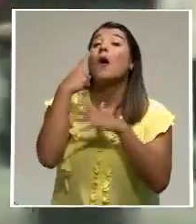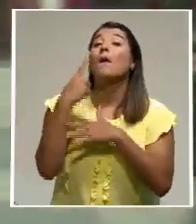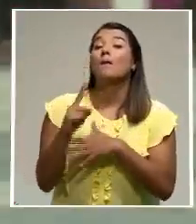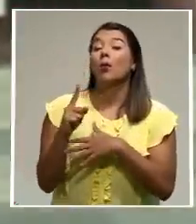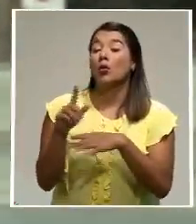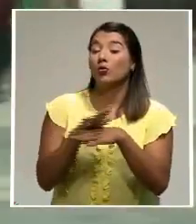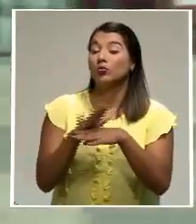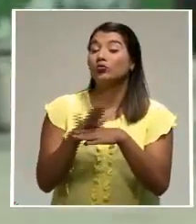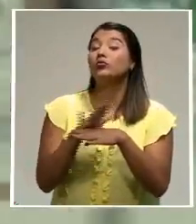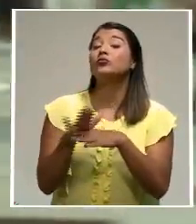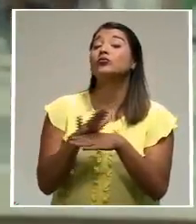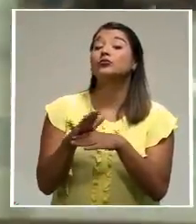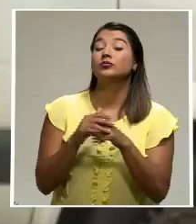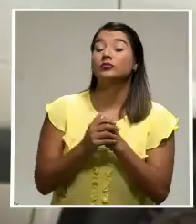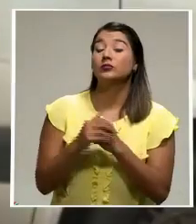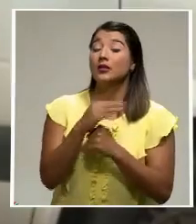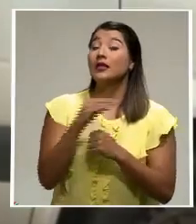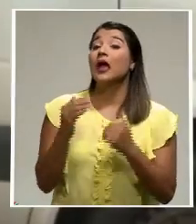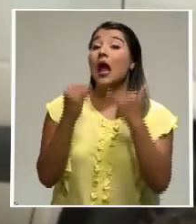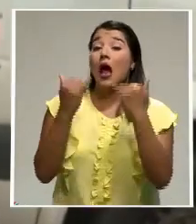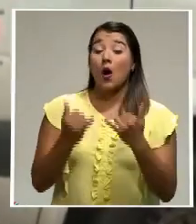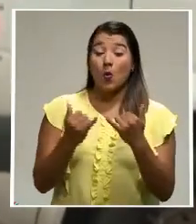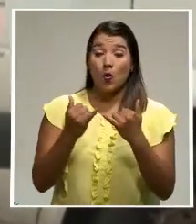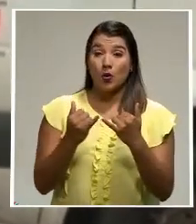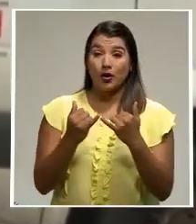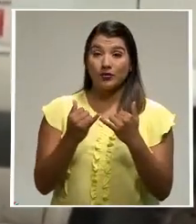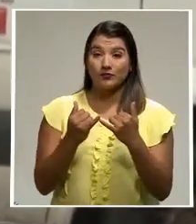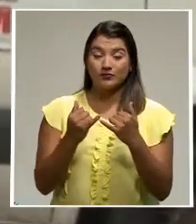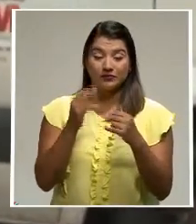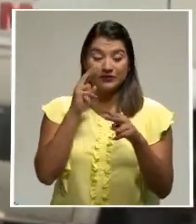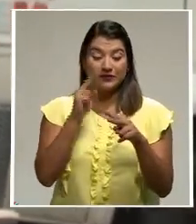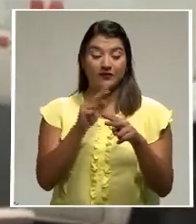una concurrida avenida, ahora luce semivacía.